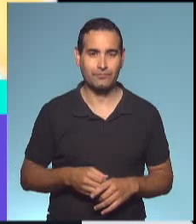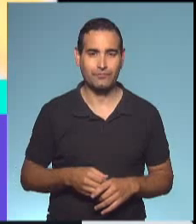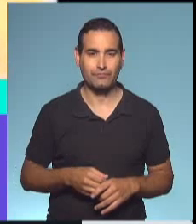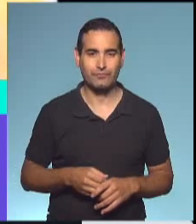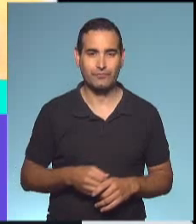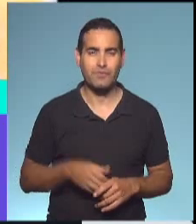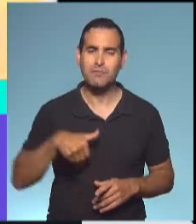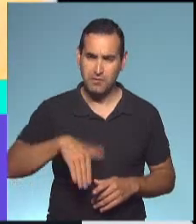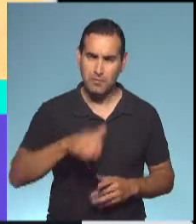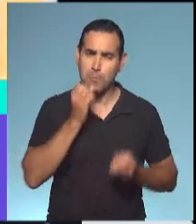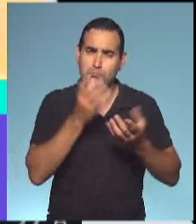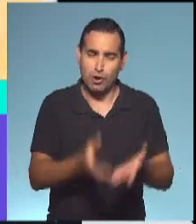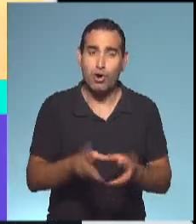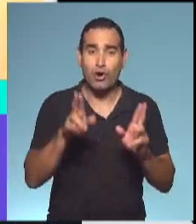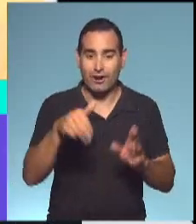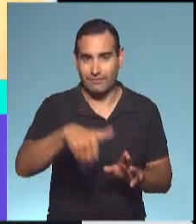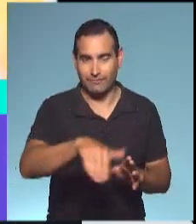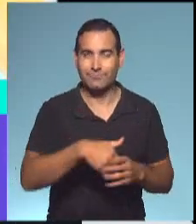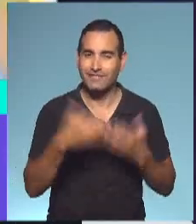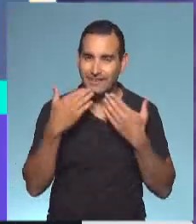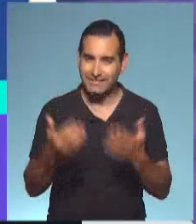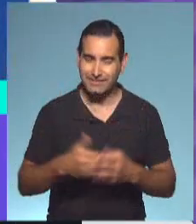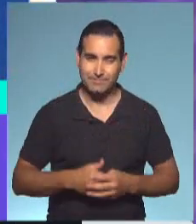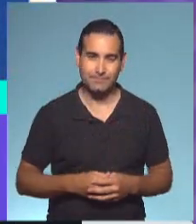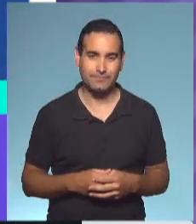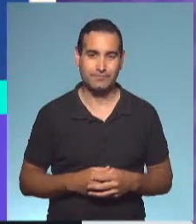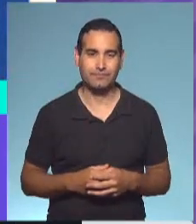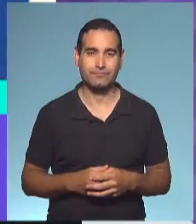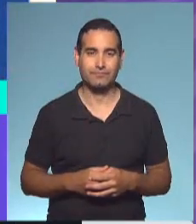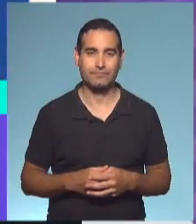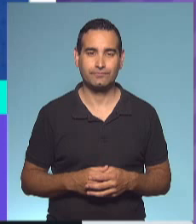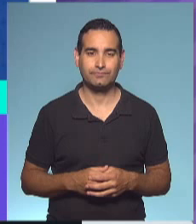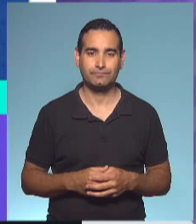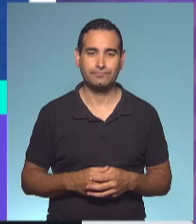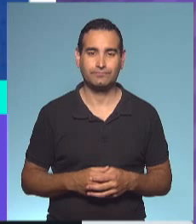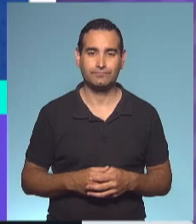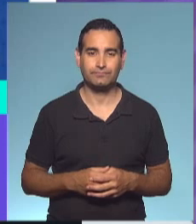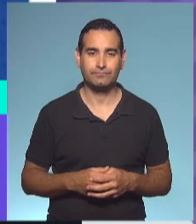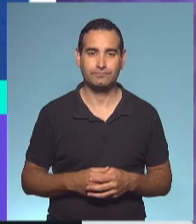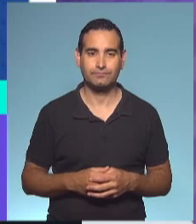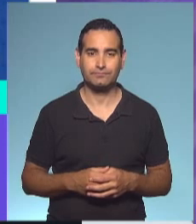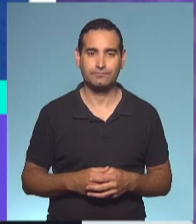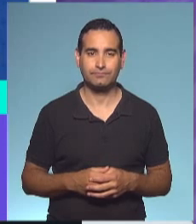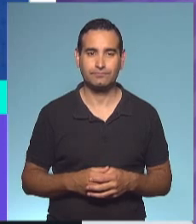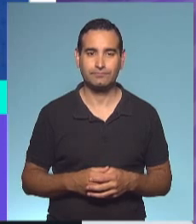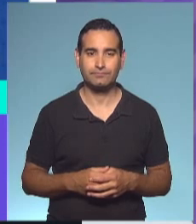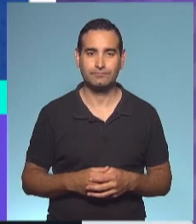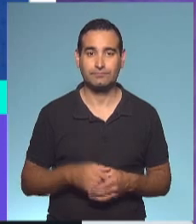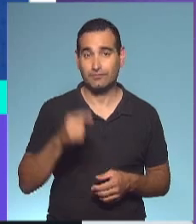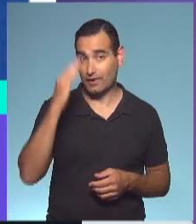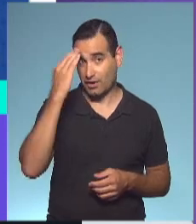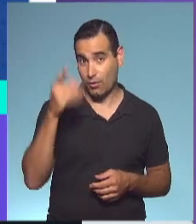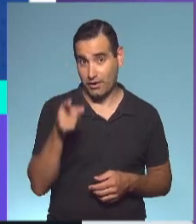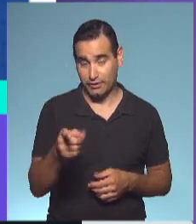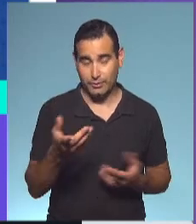que vamos a levantar y bueno, esperemos que sea muy pronto, ¿no? Gracias. No, gracias a usted. Bueno, y uno justamente del recuerdo del